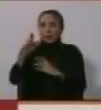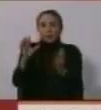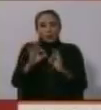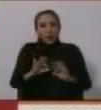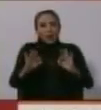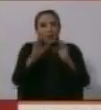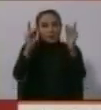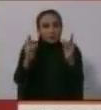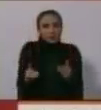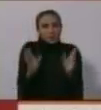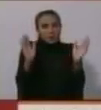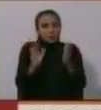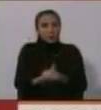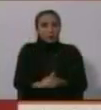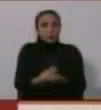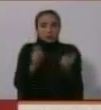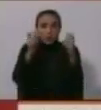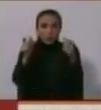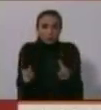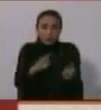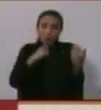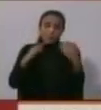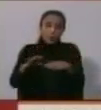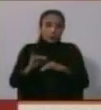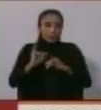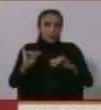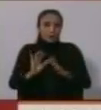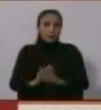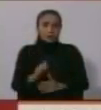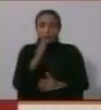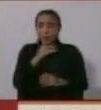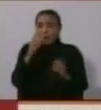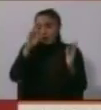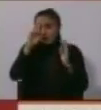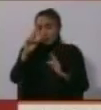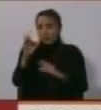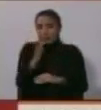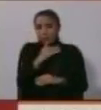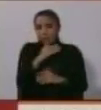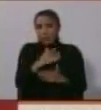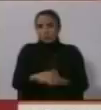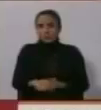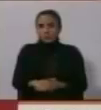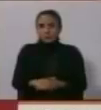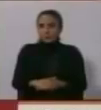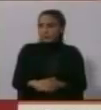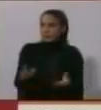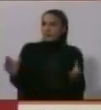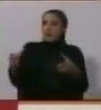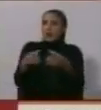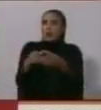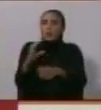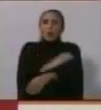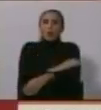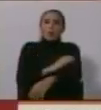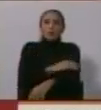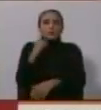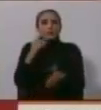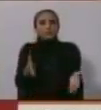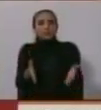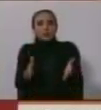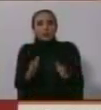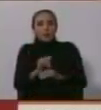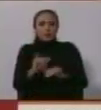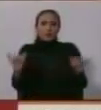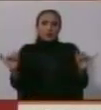persona de quitarse su propia vida. No la respetan. Ah, porque ellos son los ganadores. Son los que quedaron vivos.